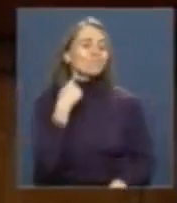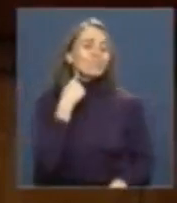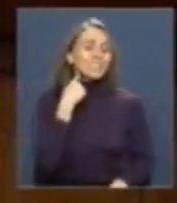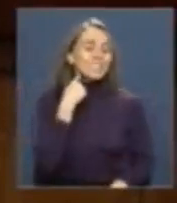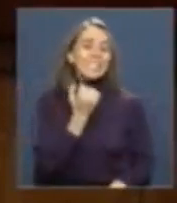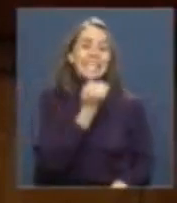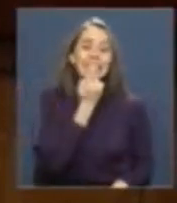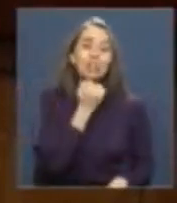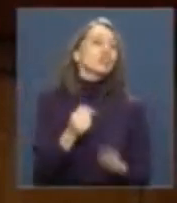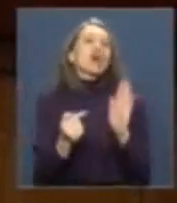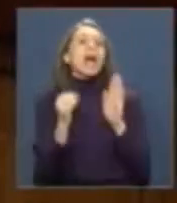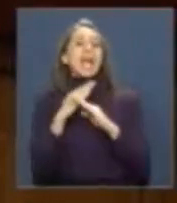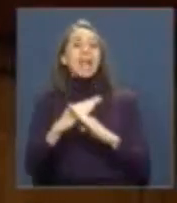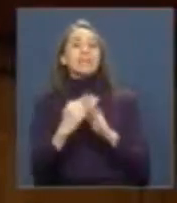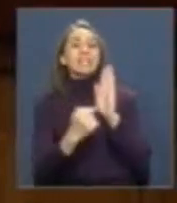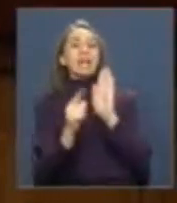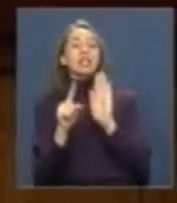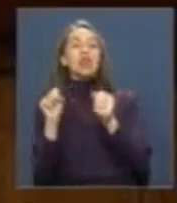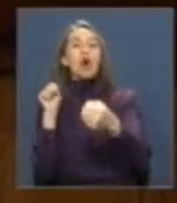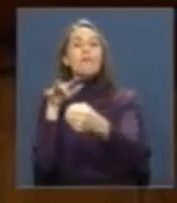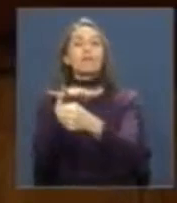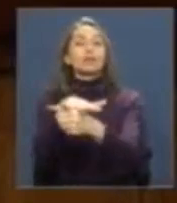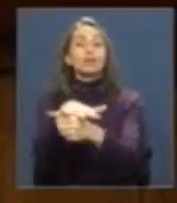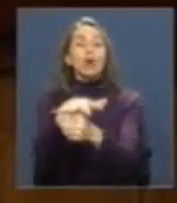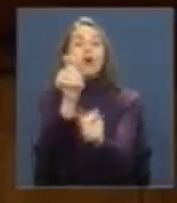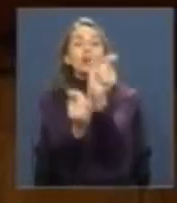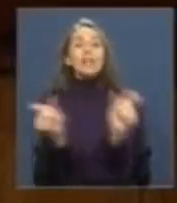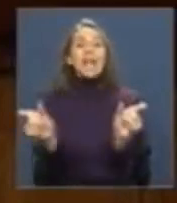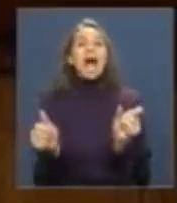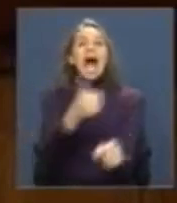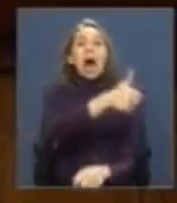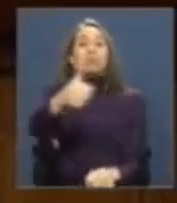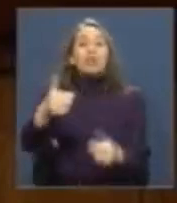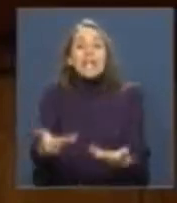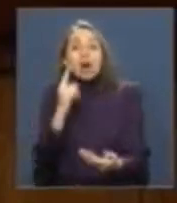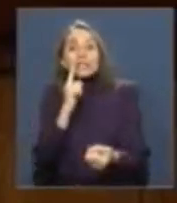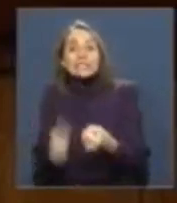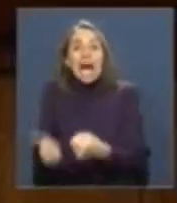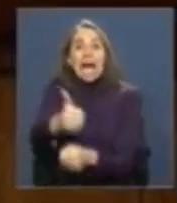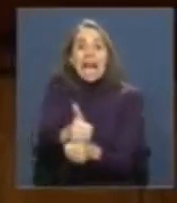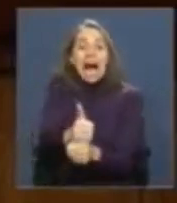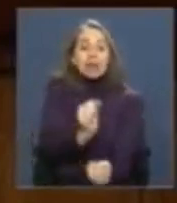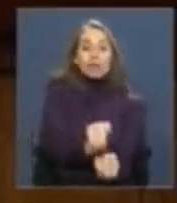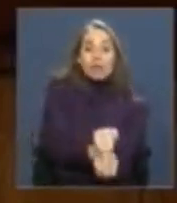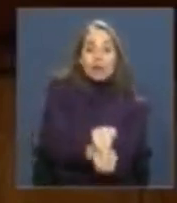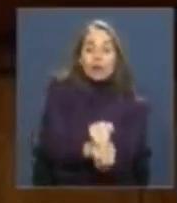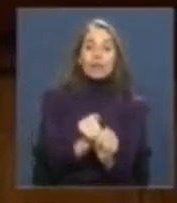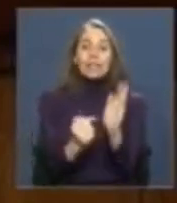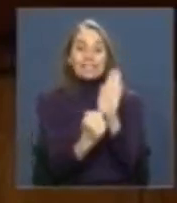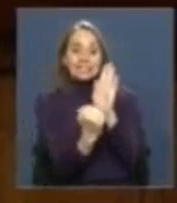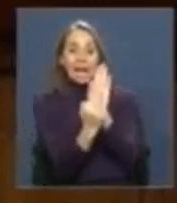su aplicación a las autoridades en actual ejercicio de modo que al eliminar la disposición